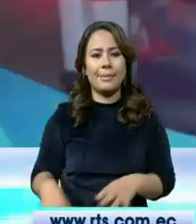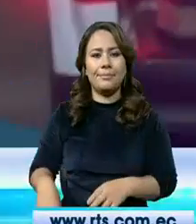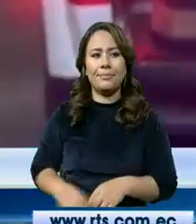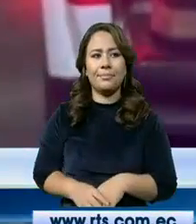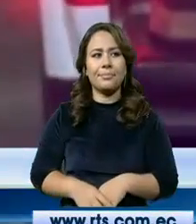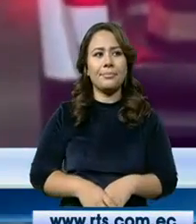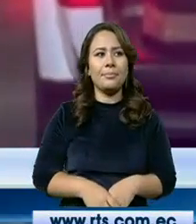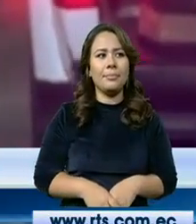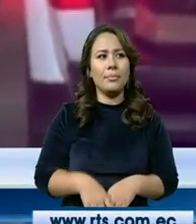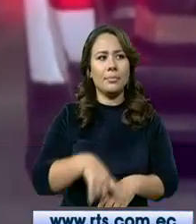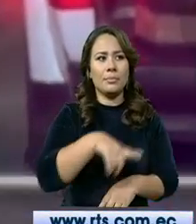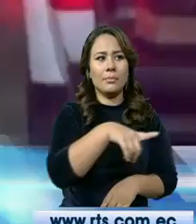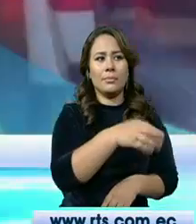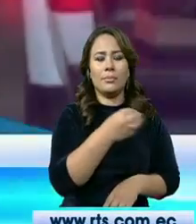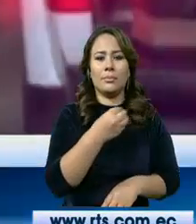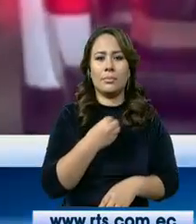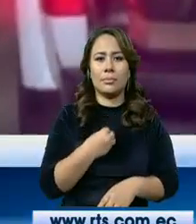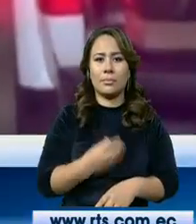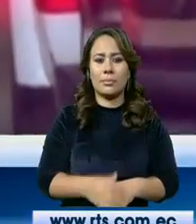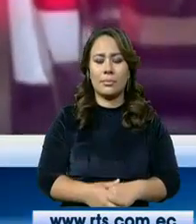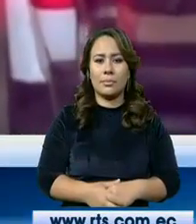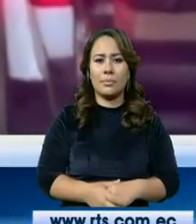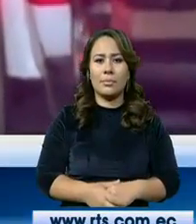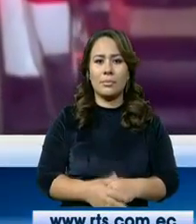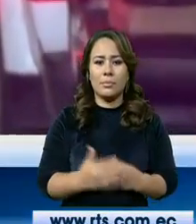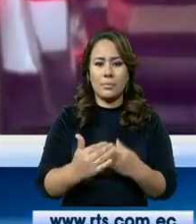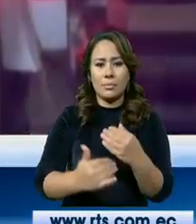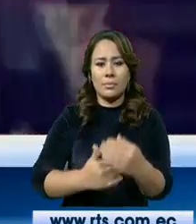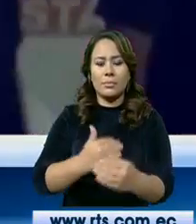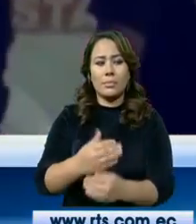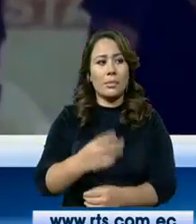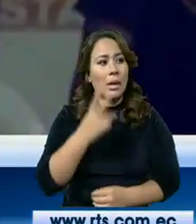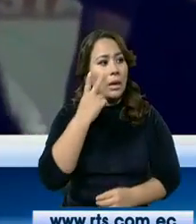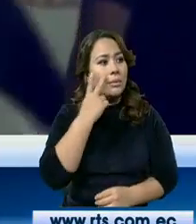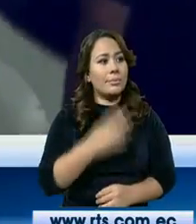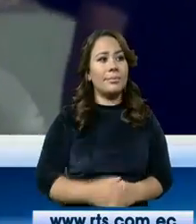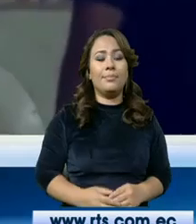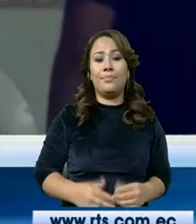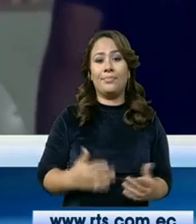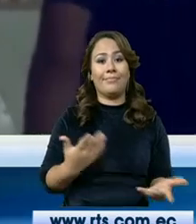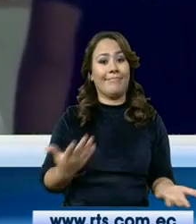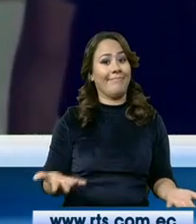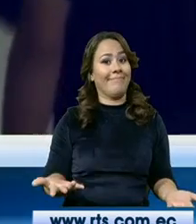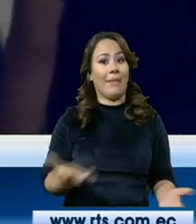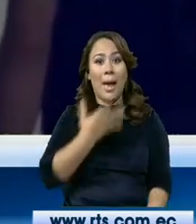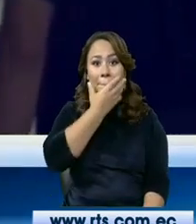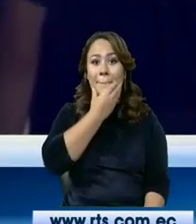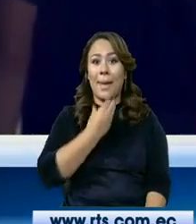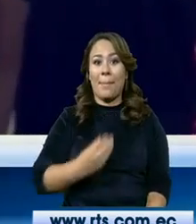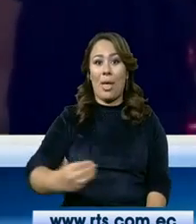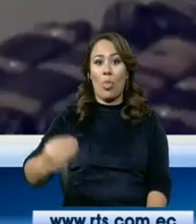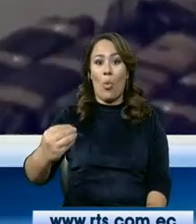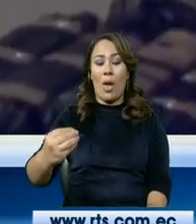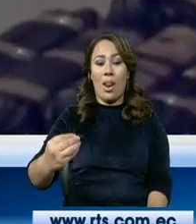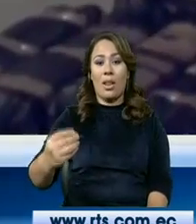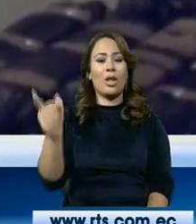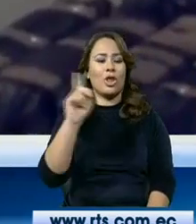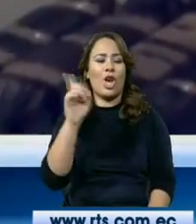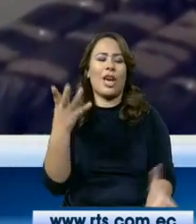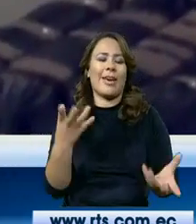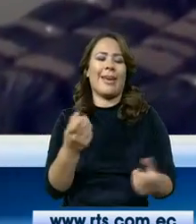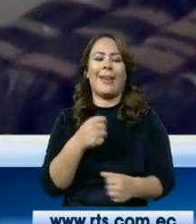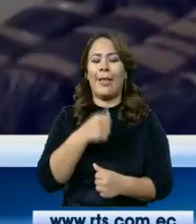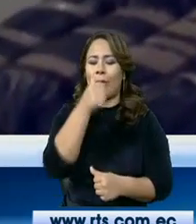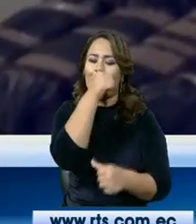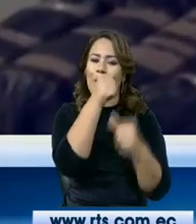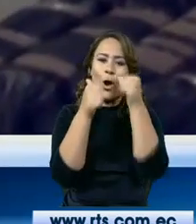Una pérdida millonaria para las organizaciones narcodelictivas. Seguramente Papá Noel no quería la droga, quería juguetes. Y la Navidad